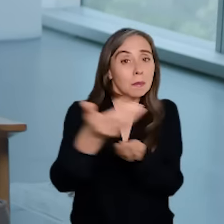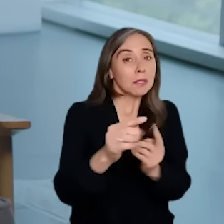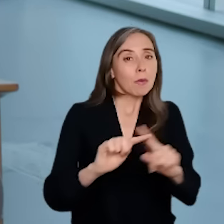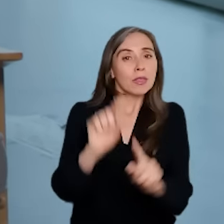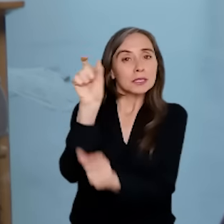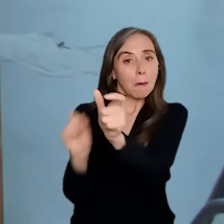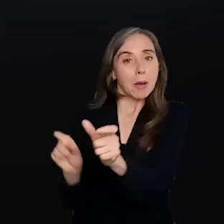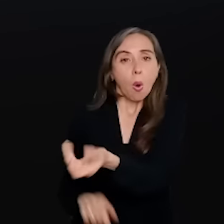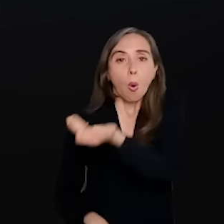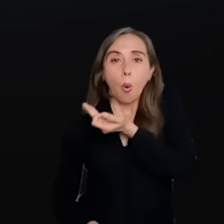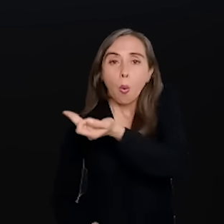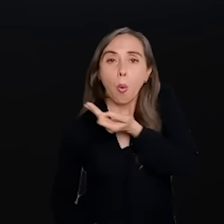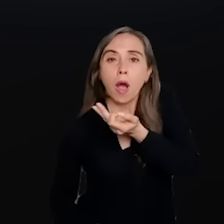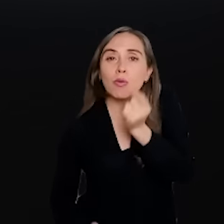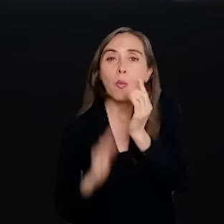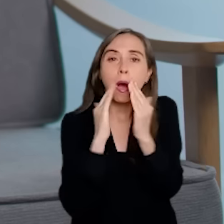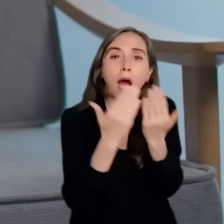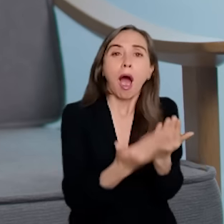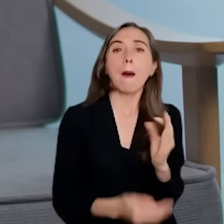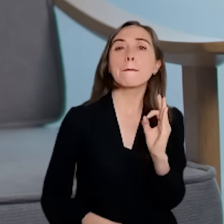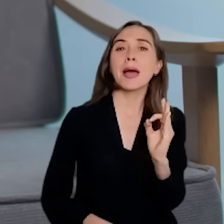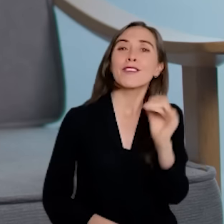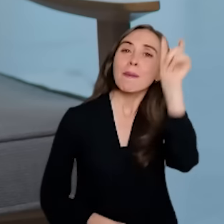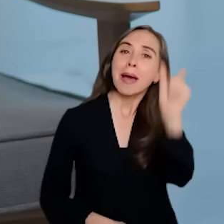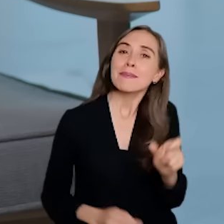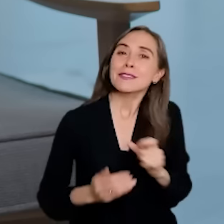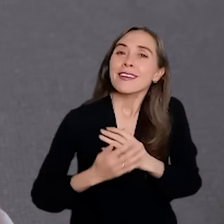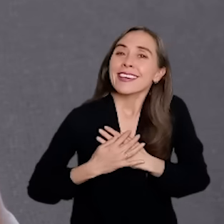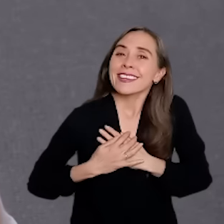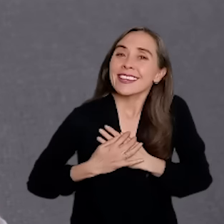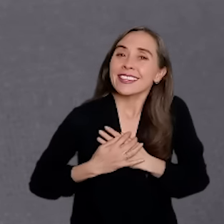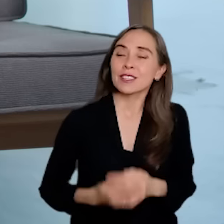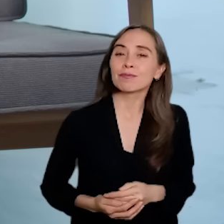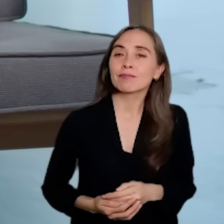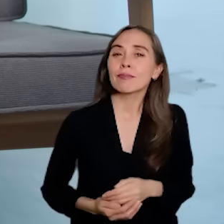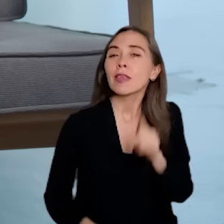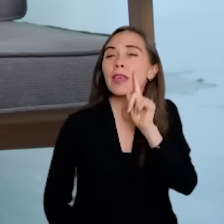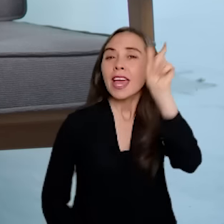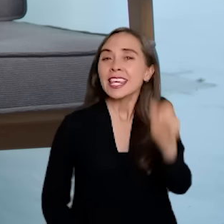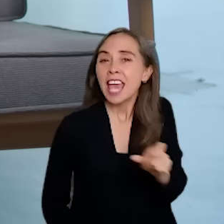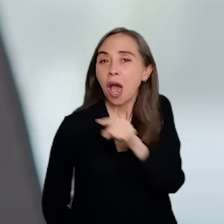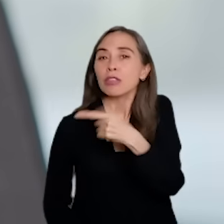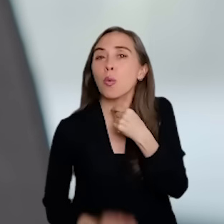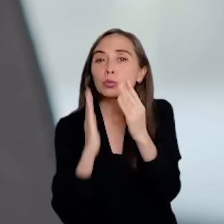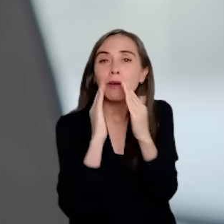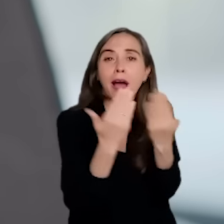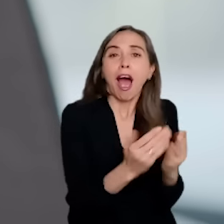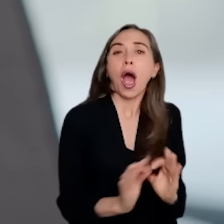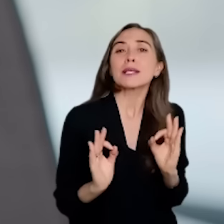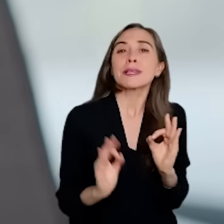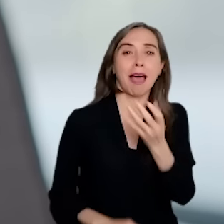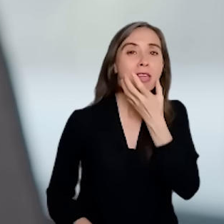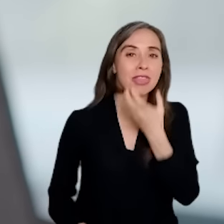Invitamos a diferentes personas a contarnos cuál sería el regalo perfecto para sus seres queridos. ¿A quién te gustaría hacerle un regalo especial